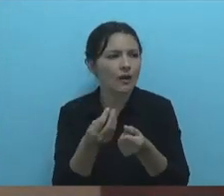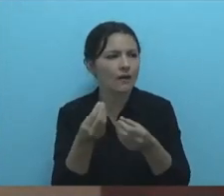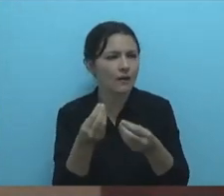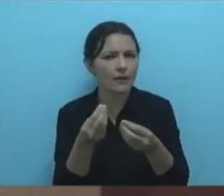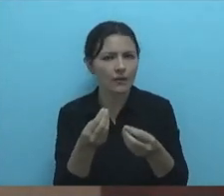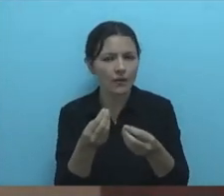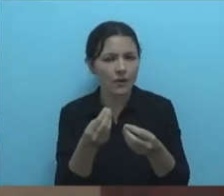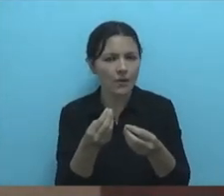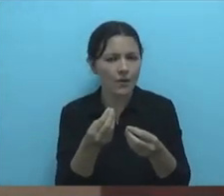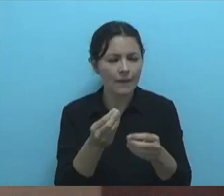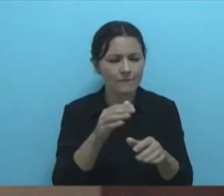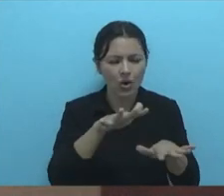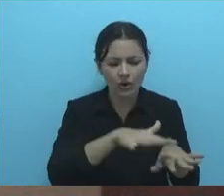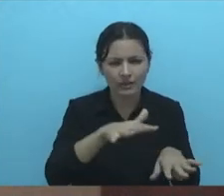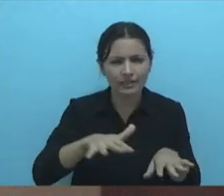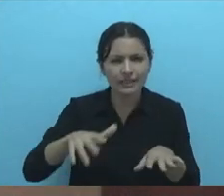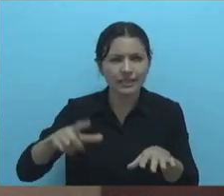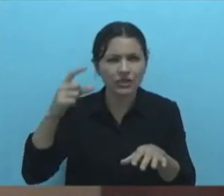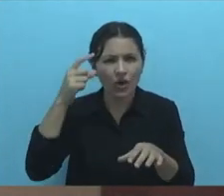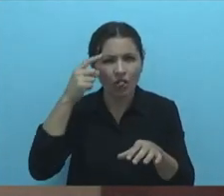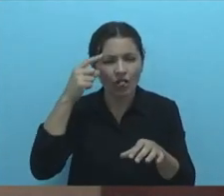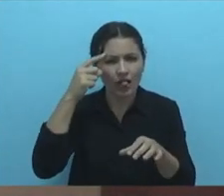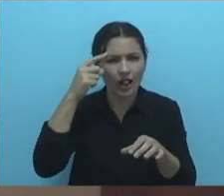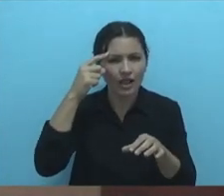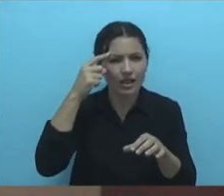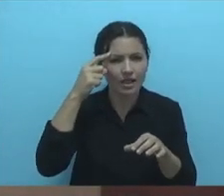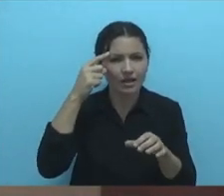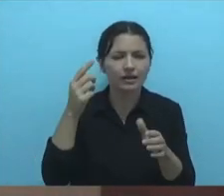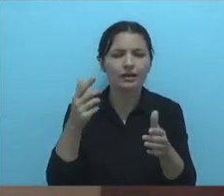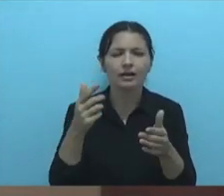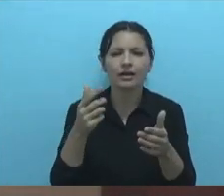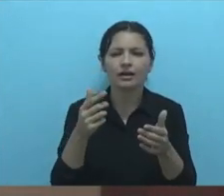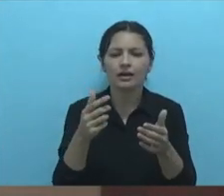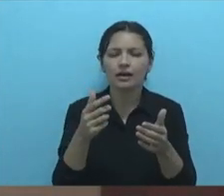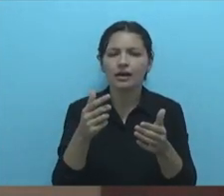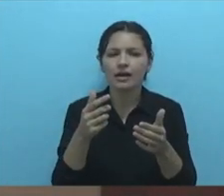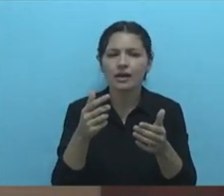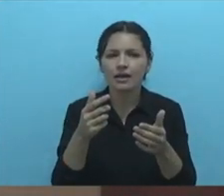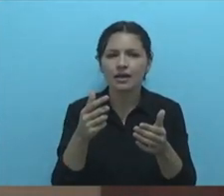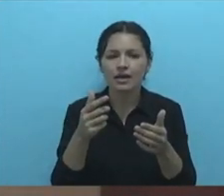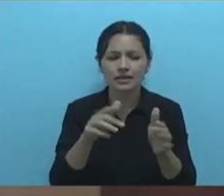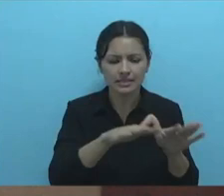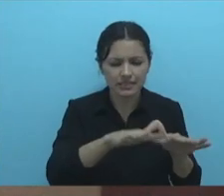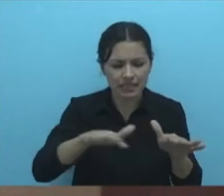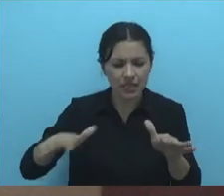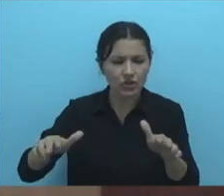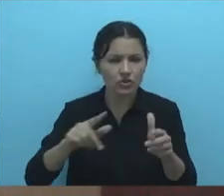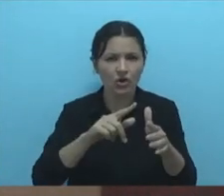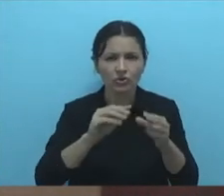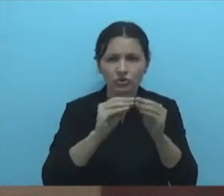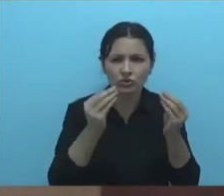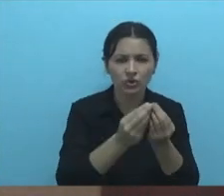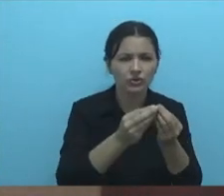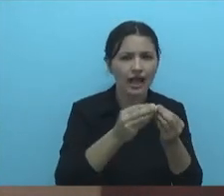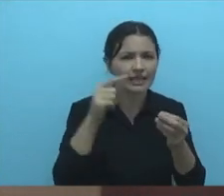siete de cada diez niños expresan haber recibido malos tratos por parte de su círculo íntimo por eso la ley Lucio me parece